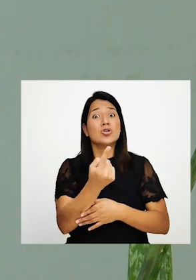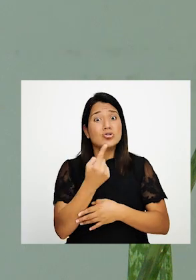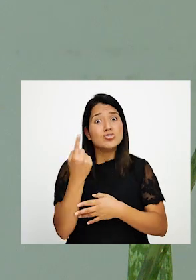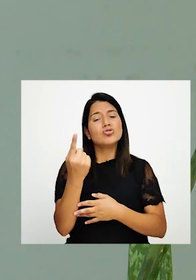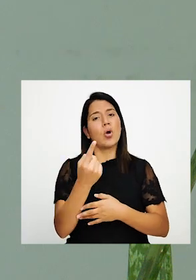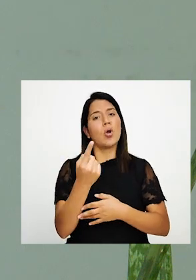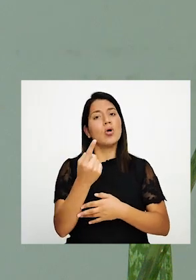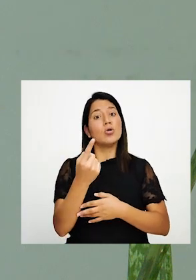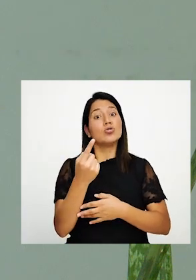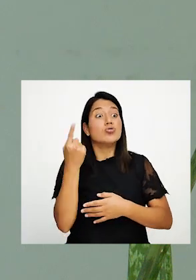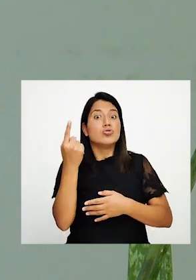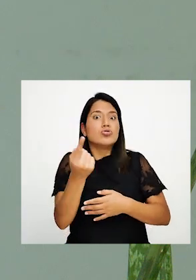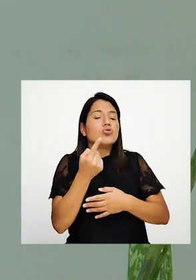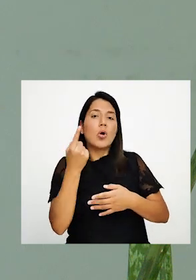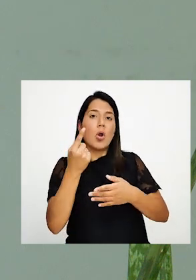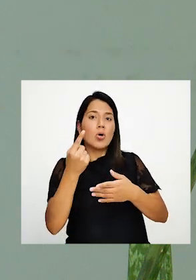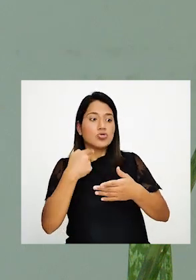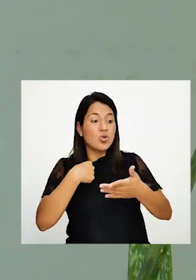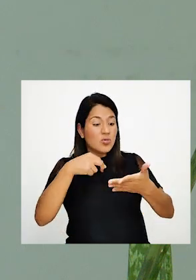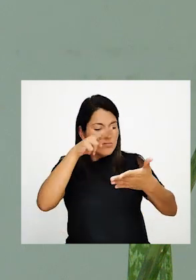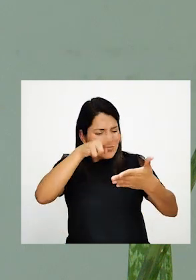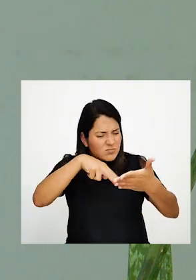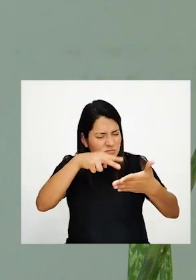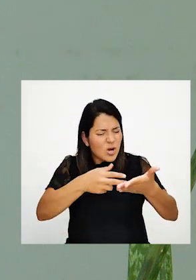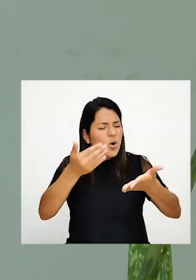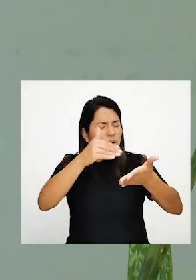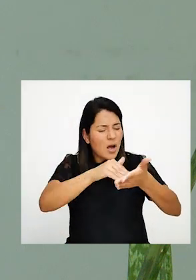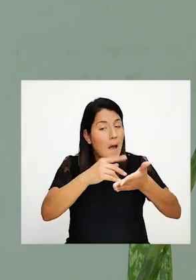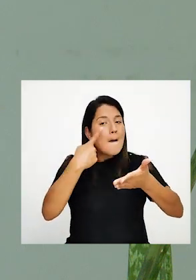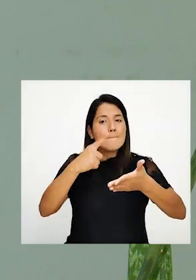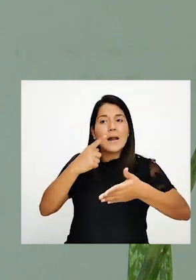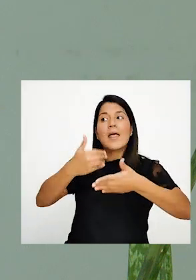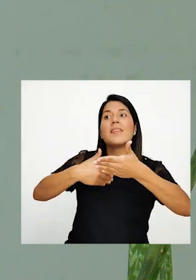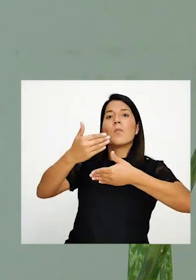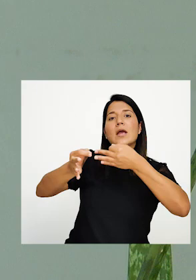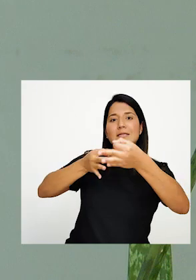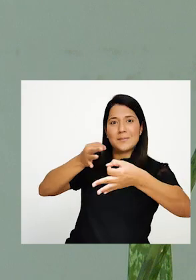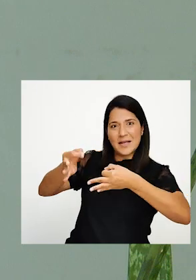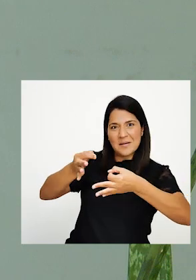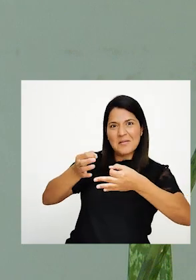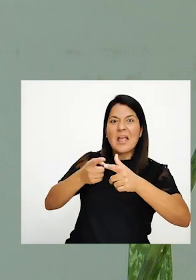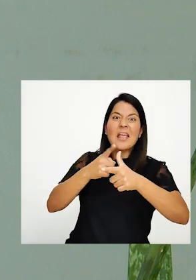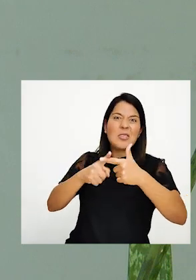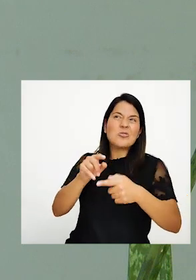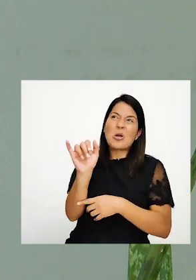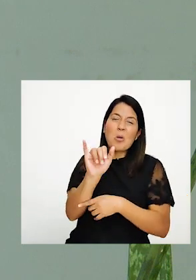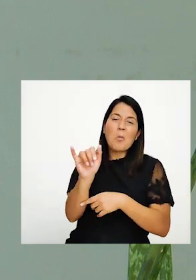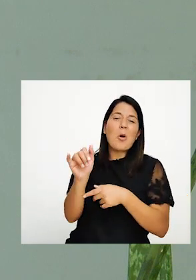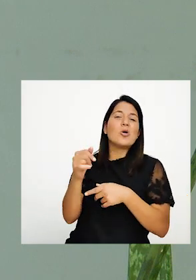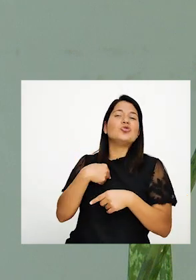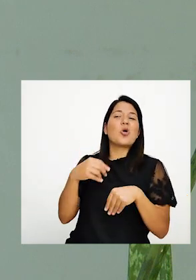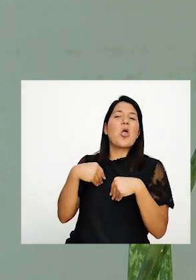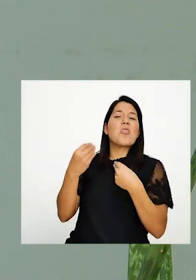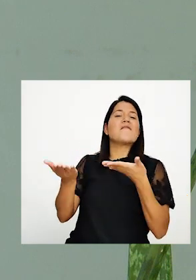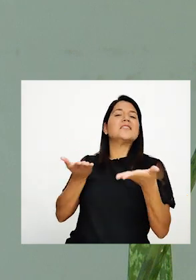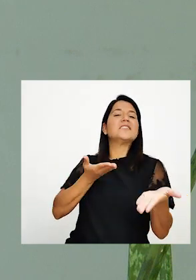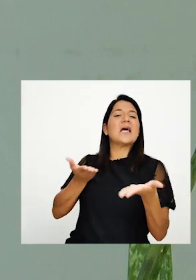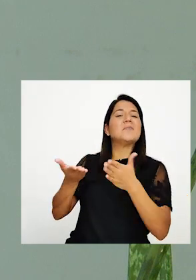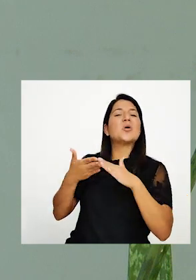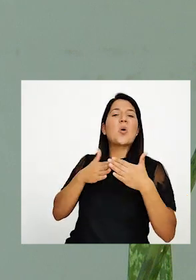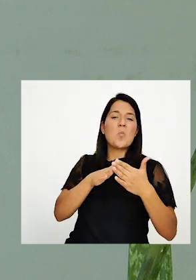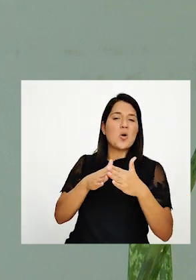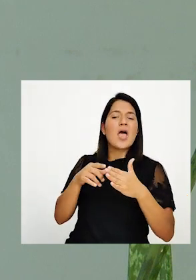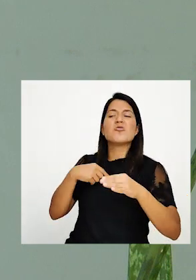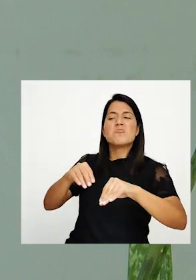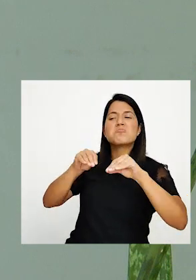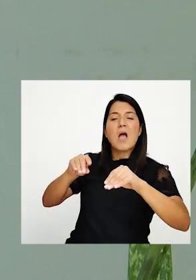poder explicarle a las otras personas. Entonces, podríamos decir que también fue como un servicio a la comunidad que uno iba dando a los amigos